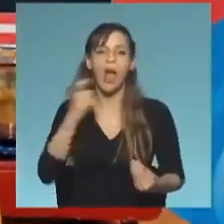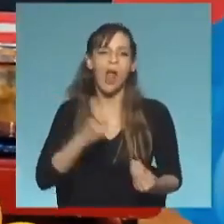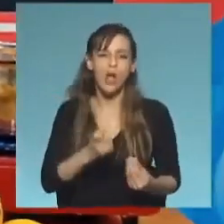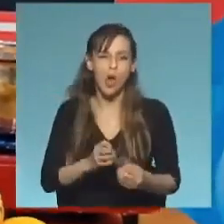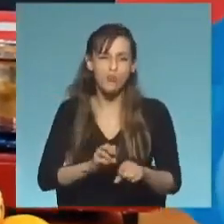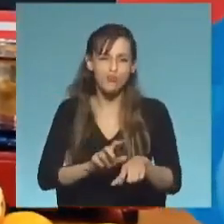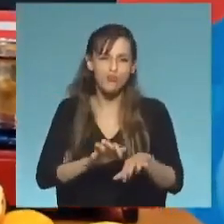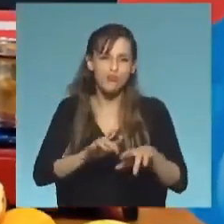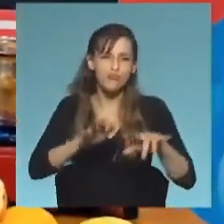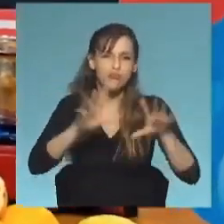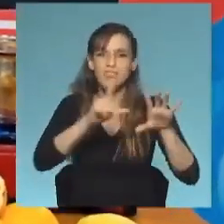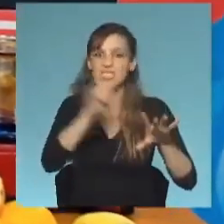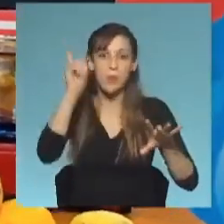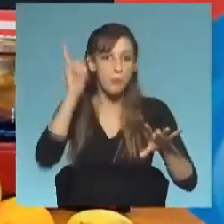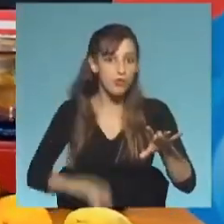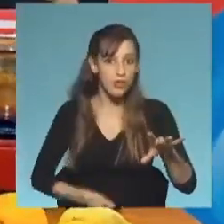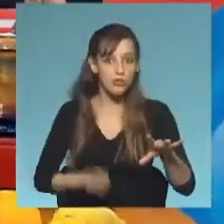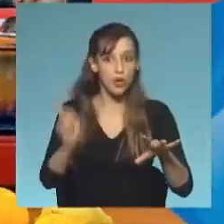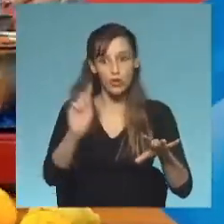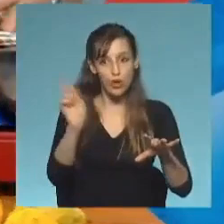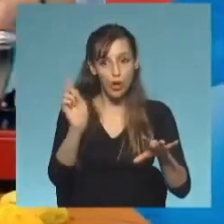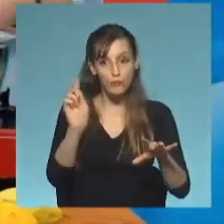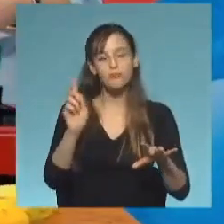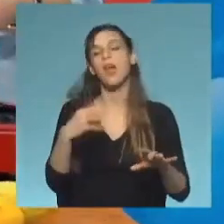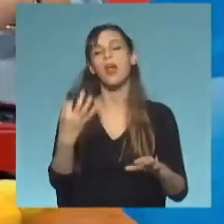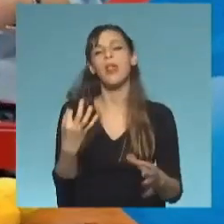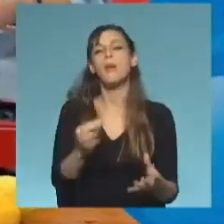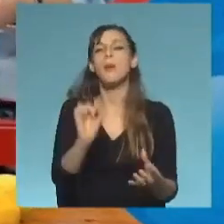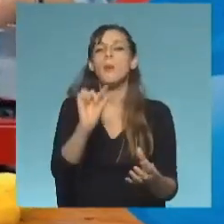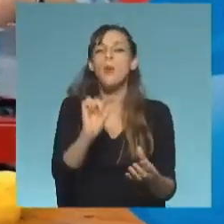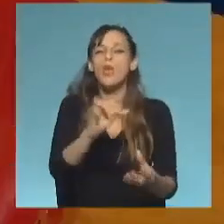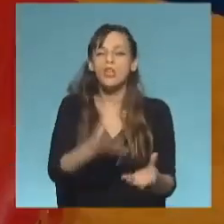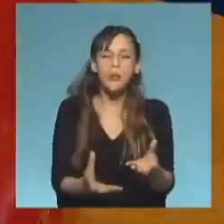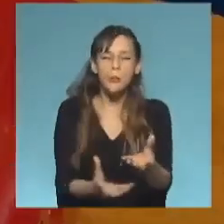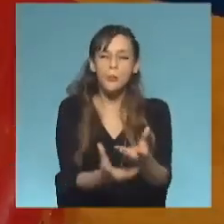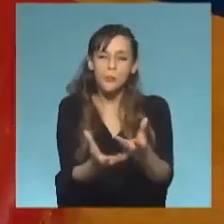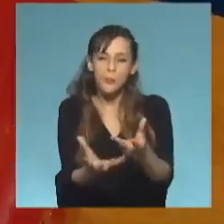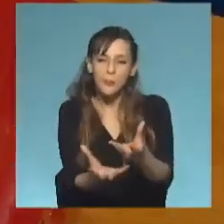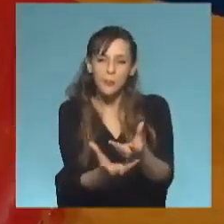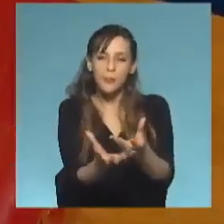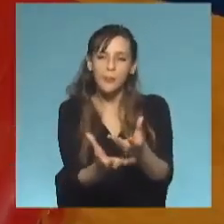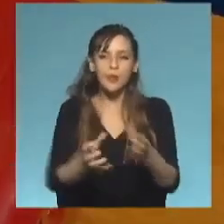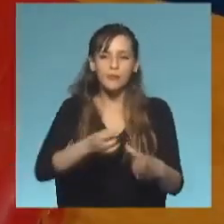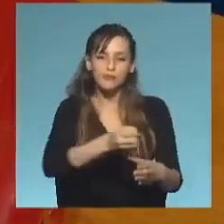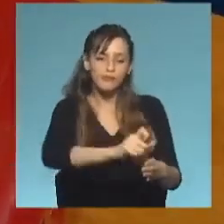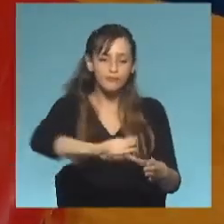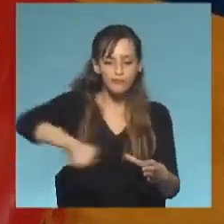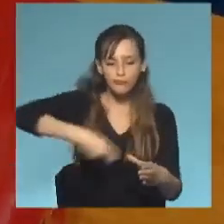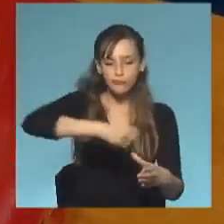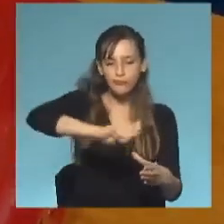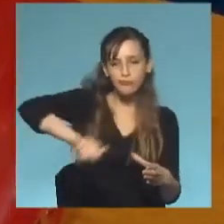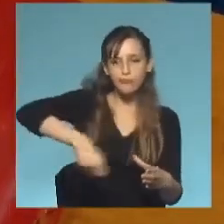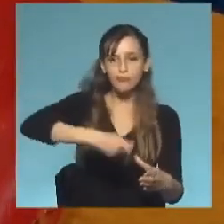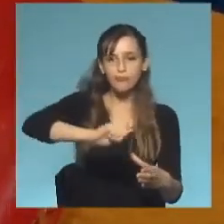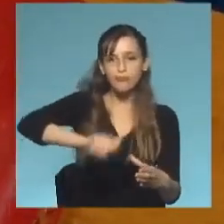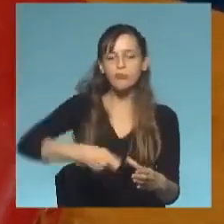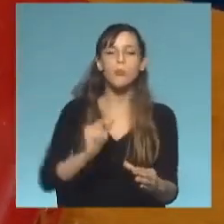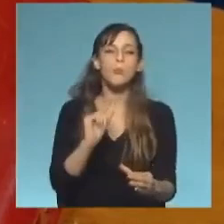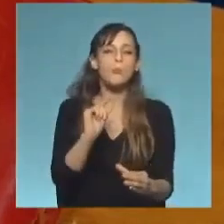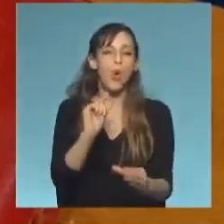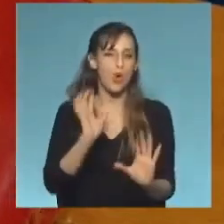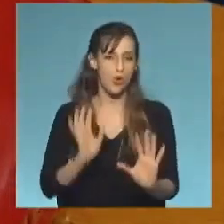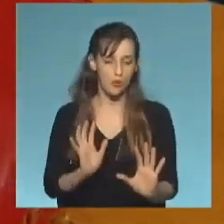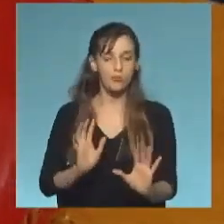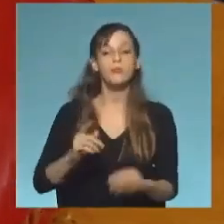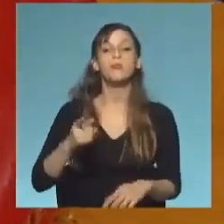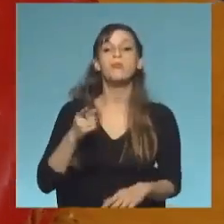se va a ir parte del alcohol, tenemos que ponerlo bajito y esperar y empezar a moverlo para que se disuelva. Perfecto. ¿Qué tipo de vino vamos